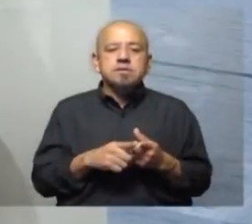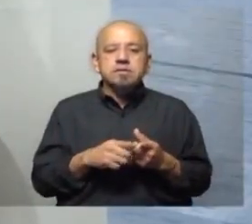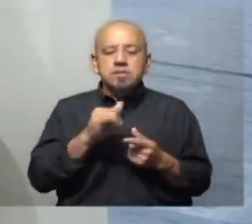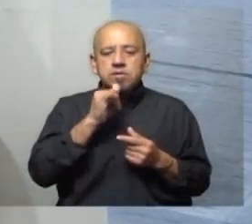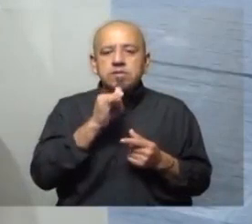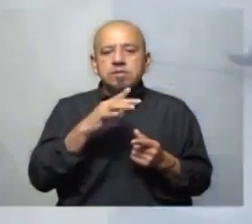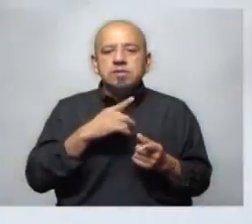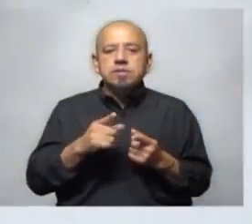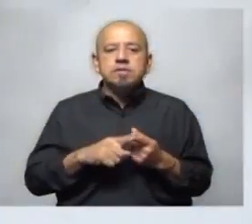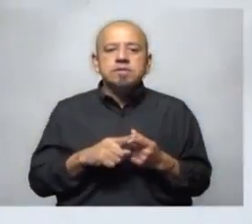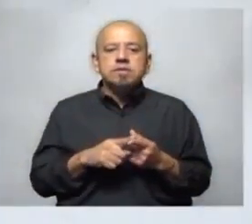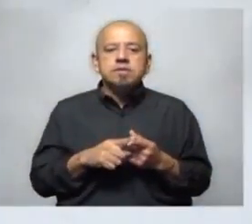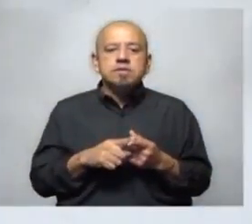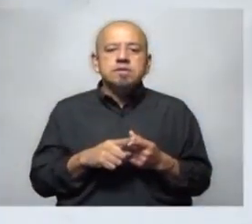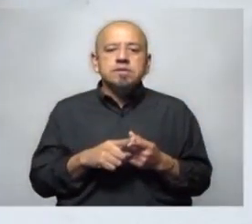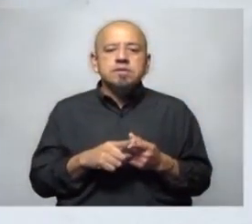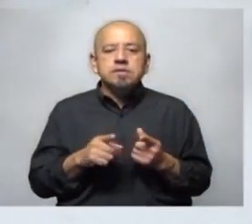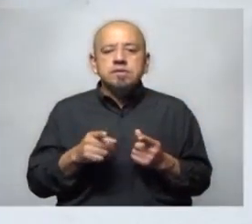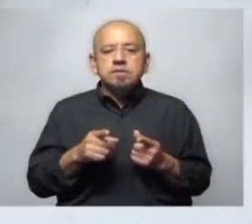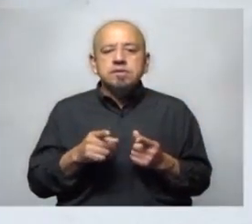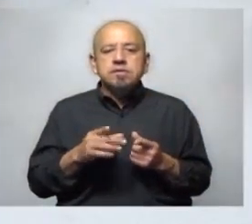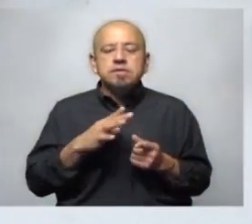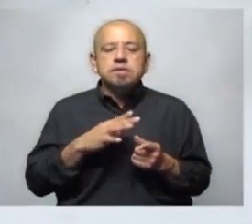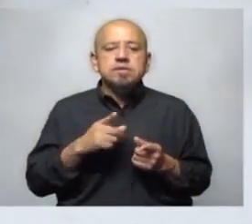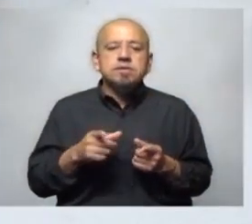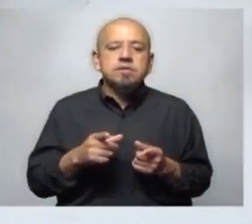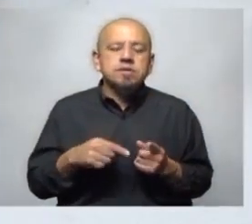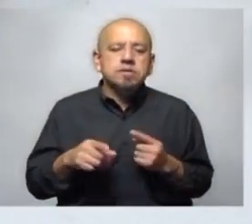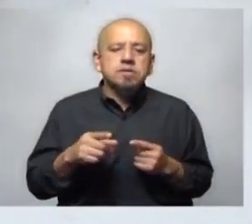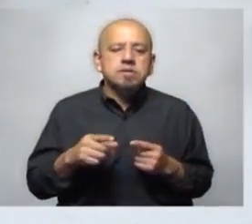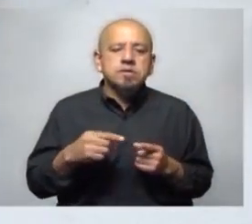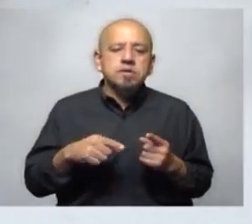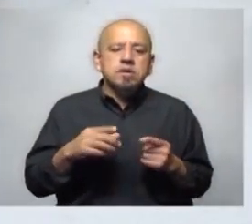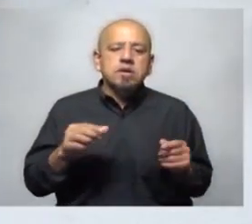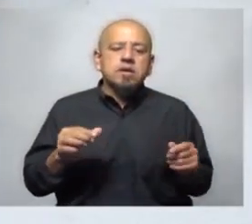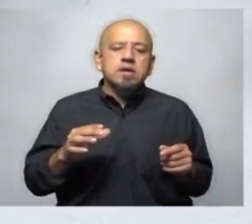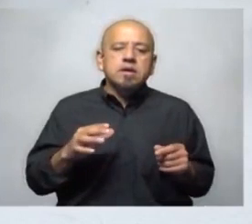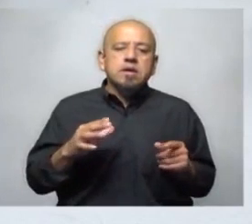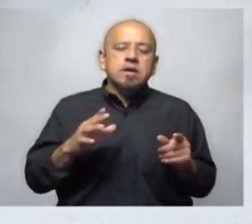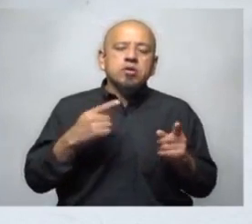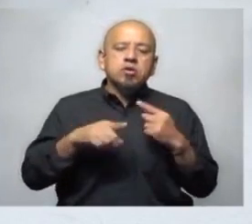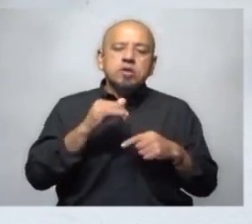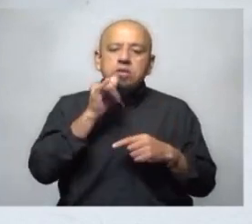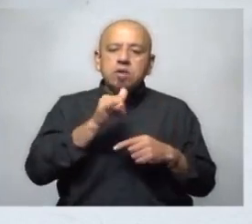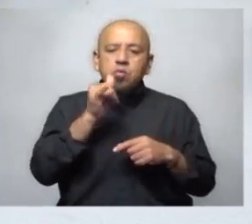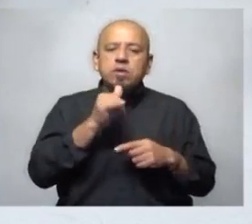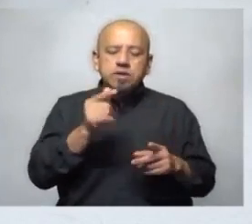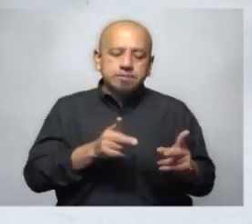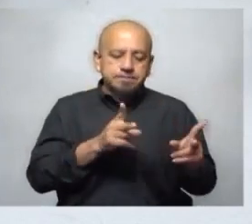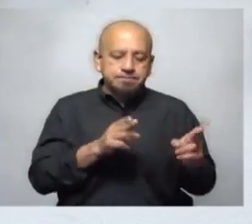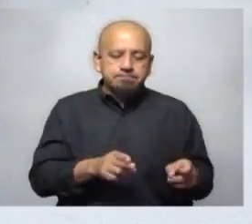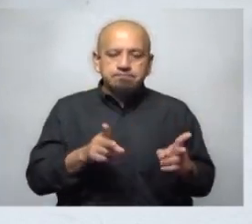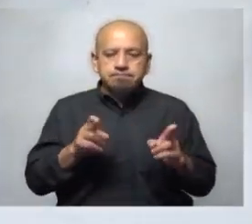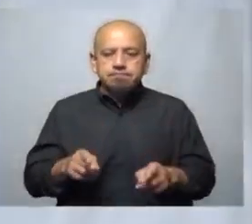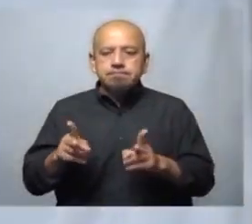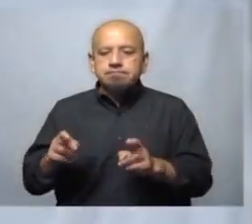y lo que tiene de interesante es que él lo haces como hacer capitulitos no entonces va contando por capítulos